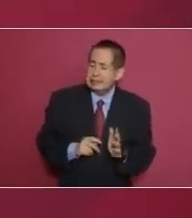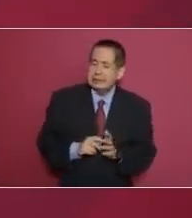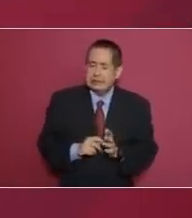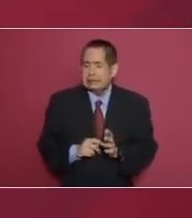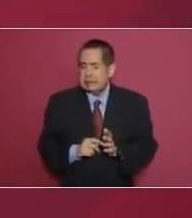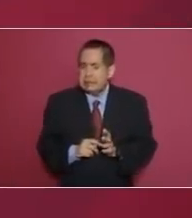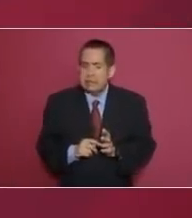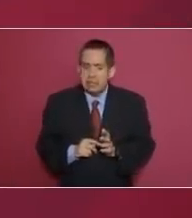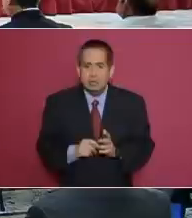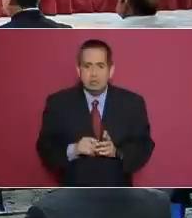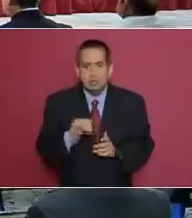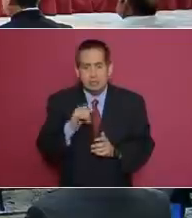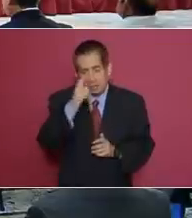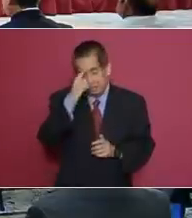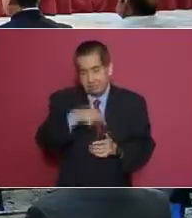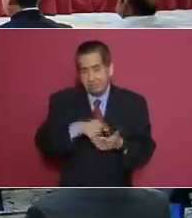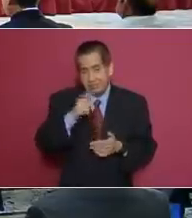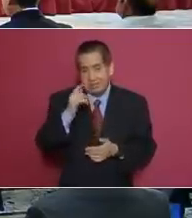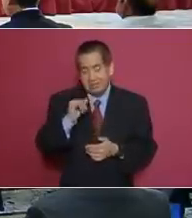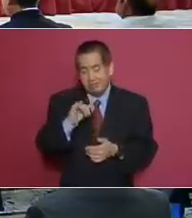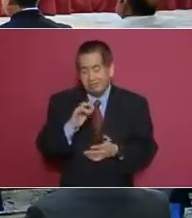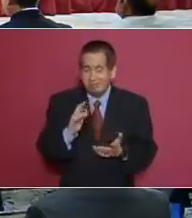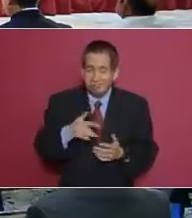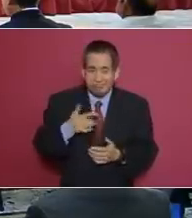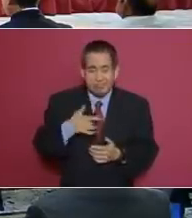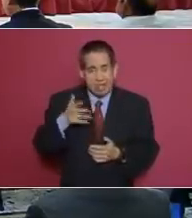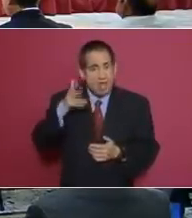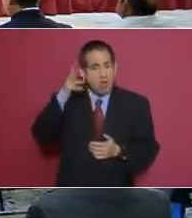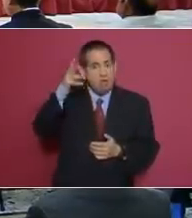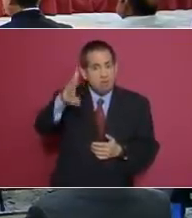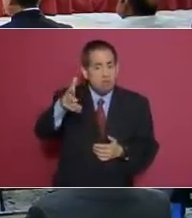y sí, al futuro